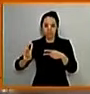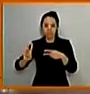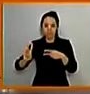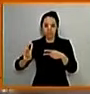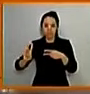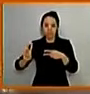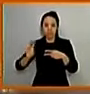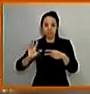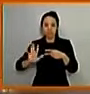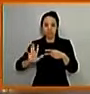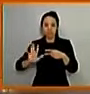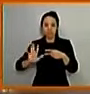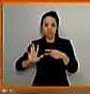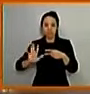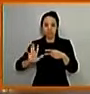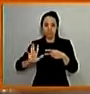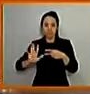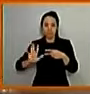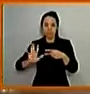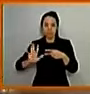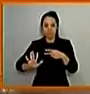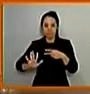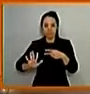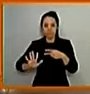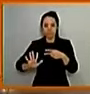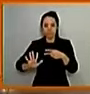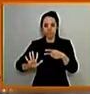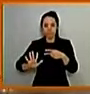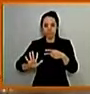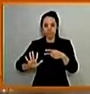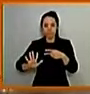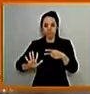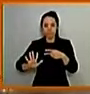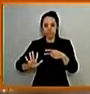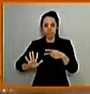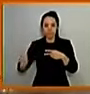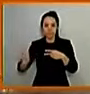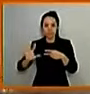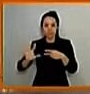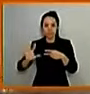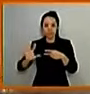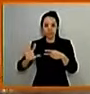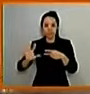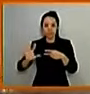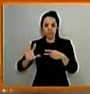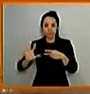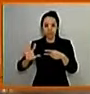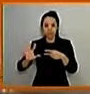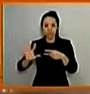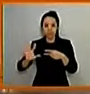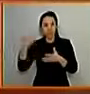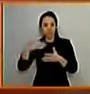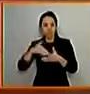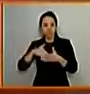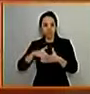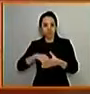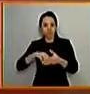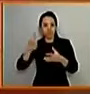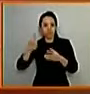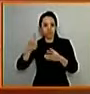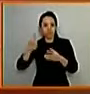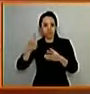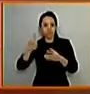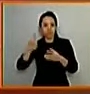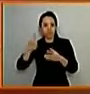Este es el 5, segundo dígito. 6, segundo número ganador, 56. Repito una vez más los dos